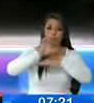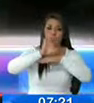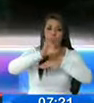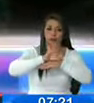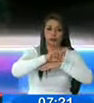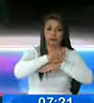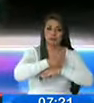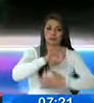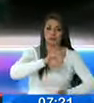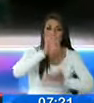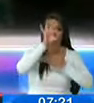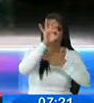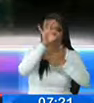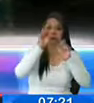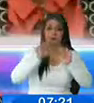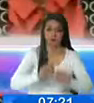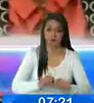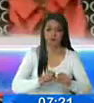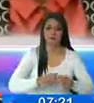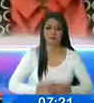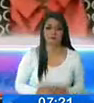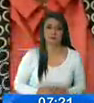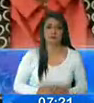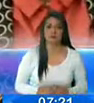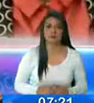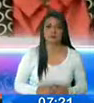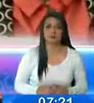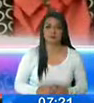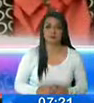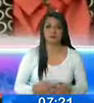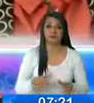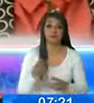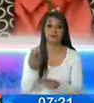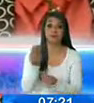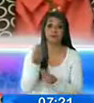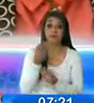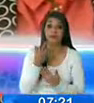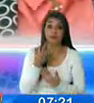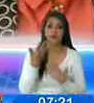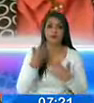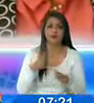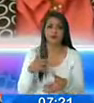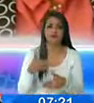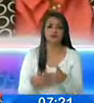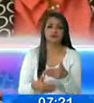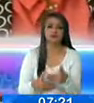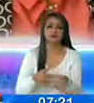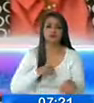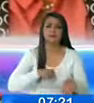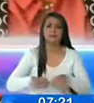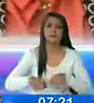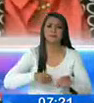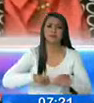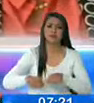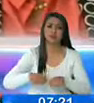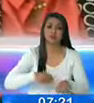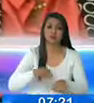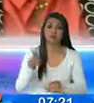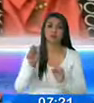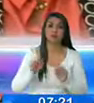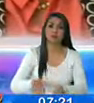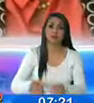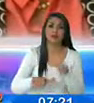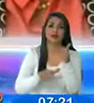el Organismo de Transparencia y Control Social. Nos ha informado que ya tiene adelantadas gestiones para obtener